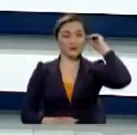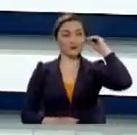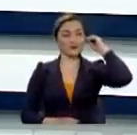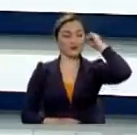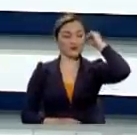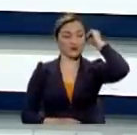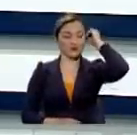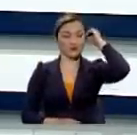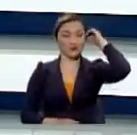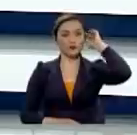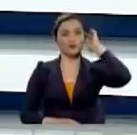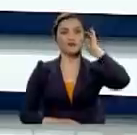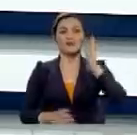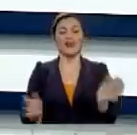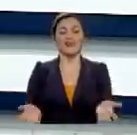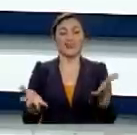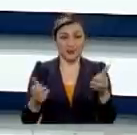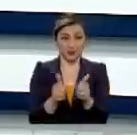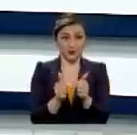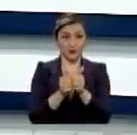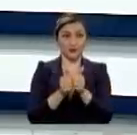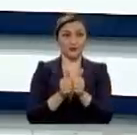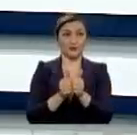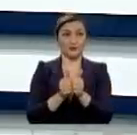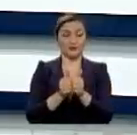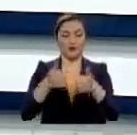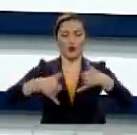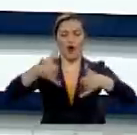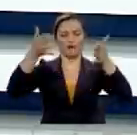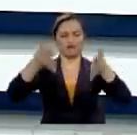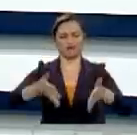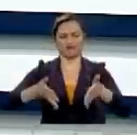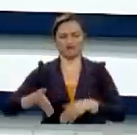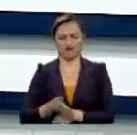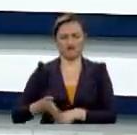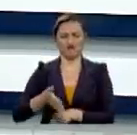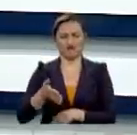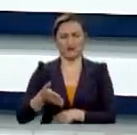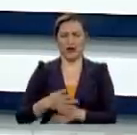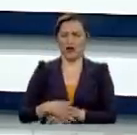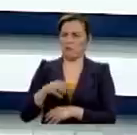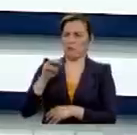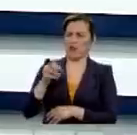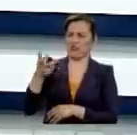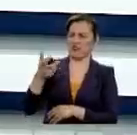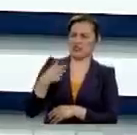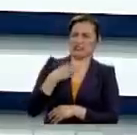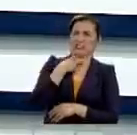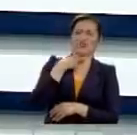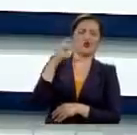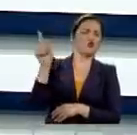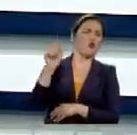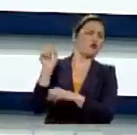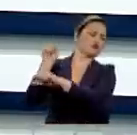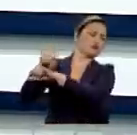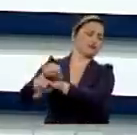aquí, mucha fuerza para los muchachos. Dejamos de lado las supersticiones y nos unimos para apoyar a la tricolor. En este momento también vamos a